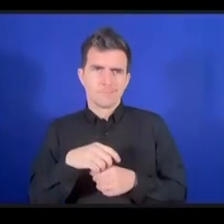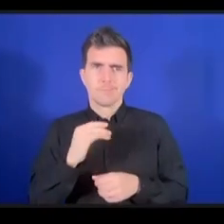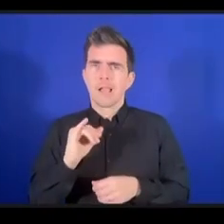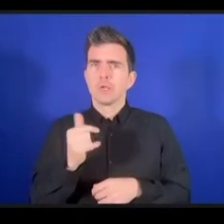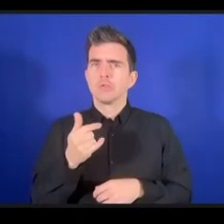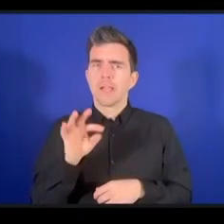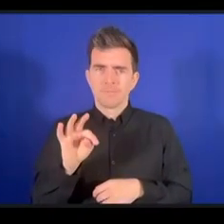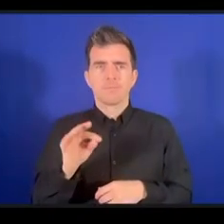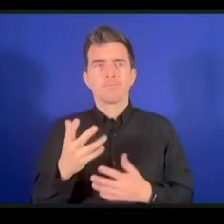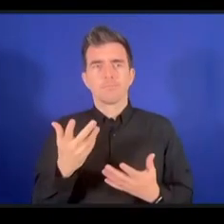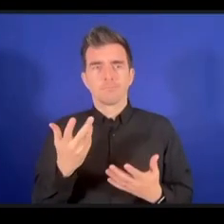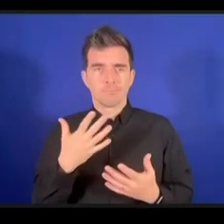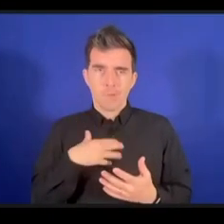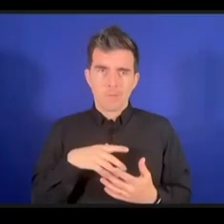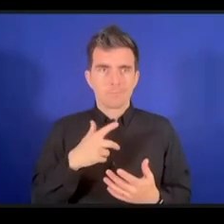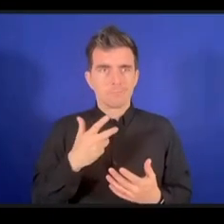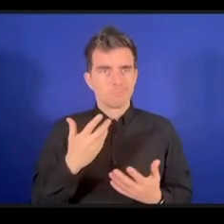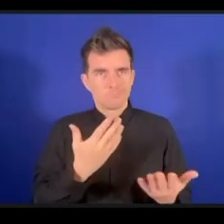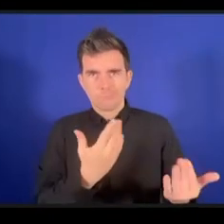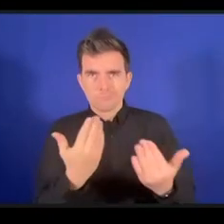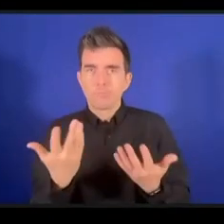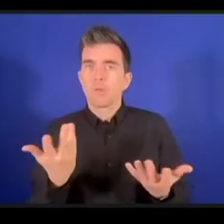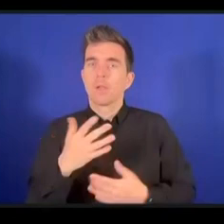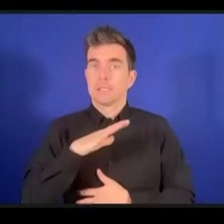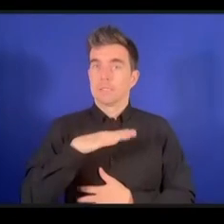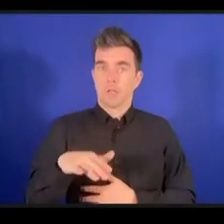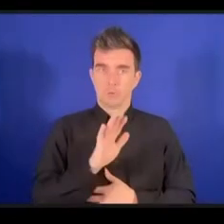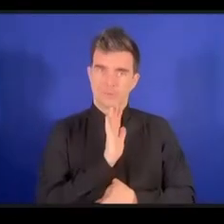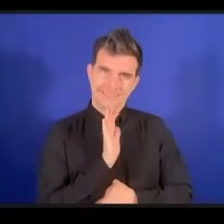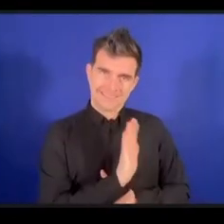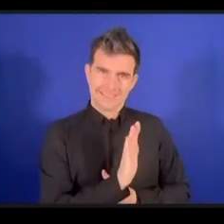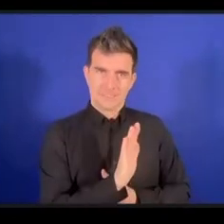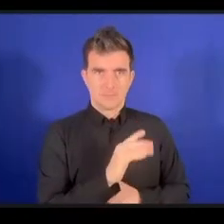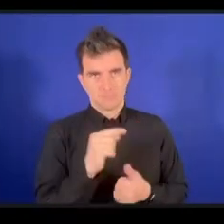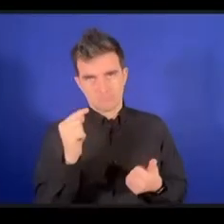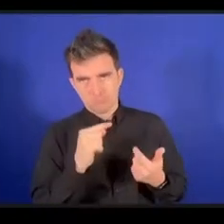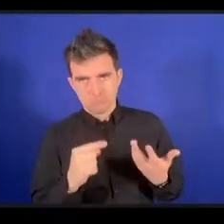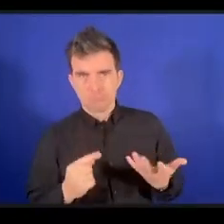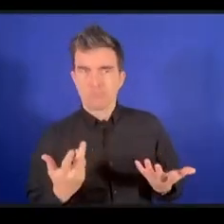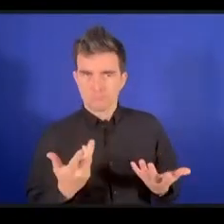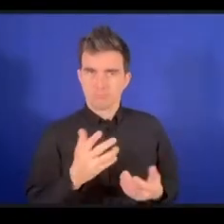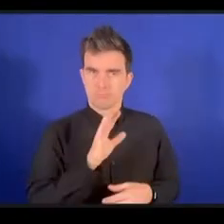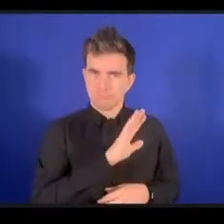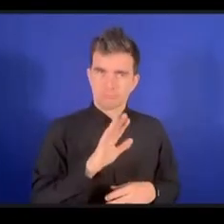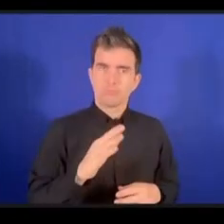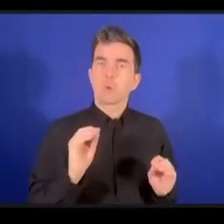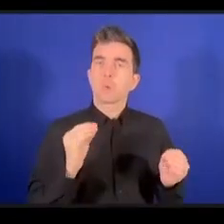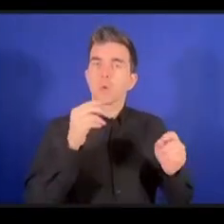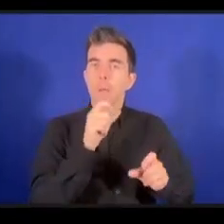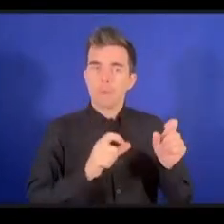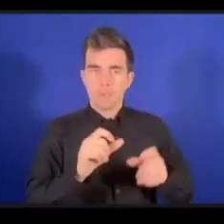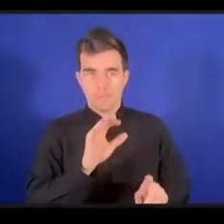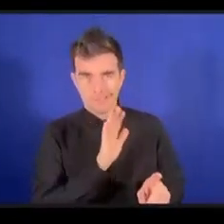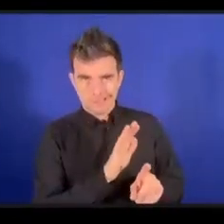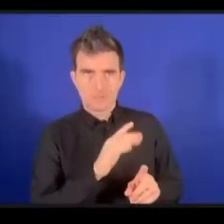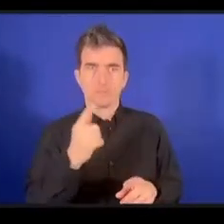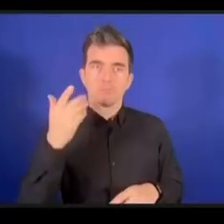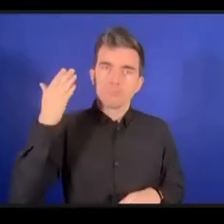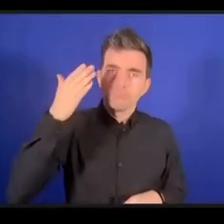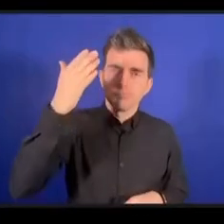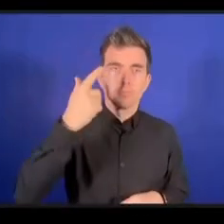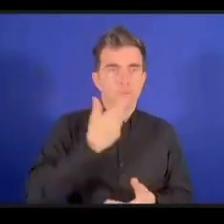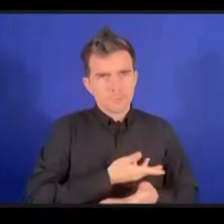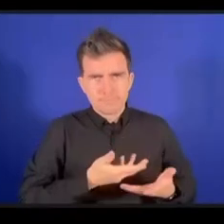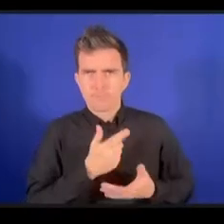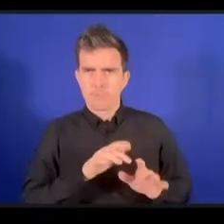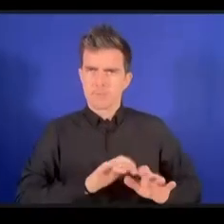aportar la voz de los niños y también con los jóvenes no en voz que se debe oír en este debate crucial sobre el